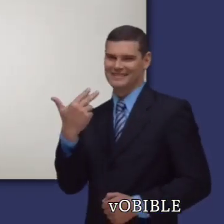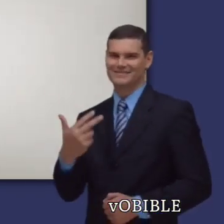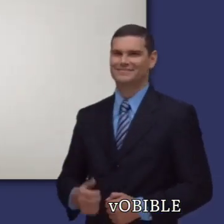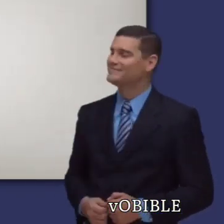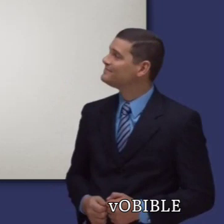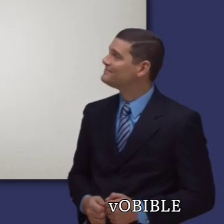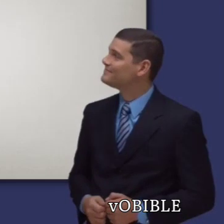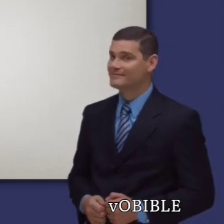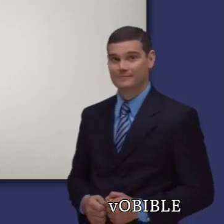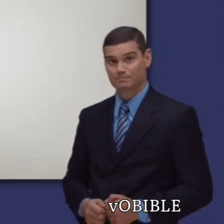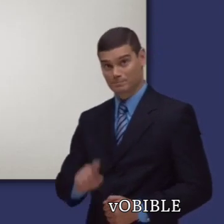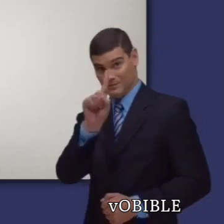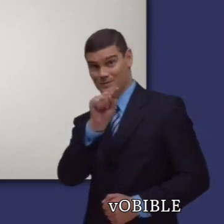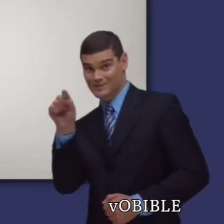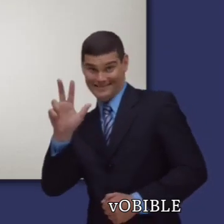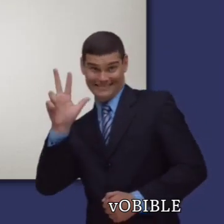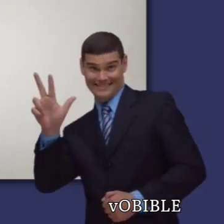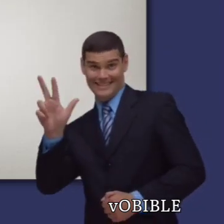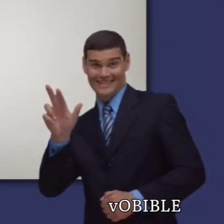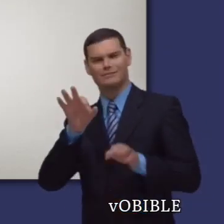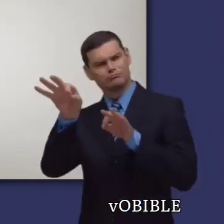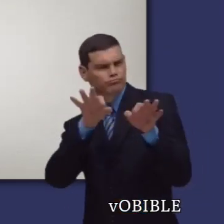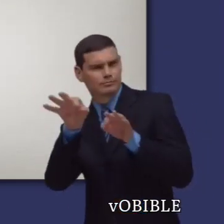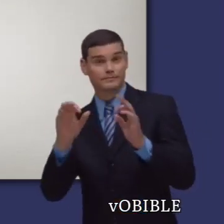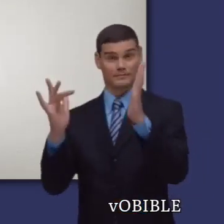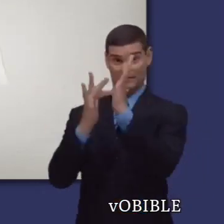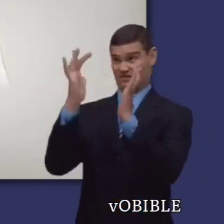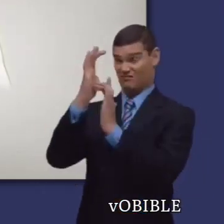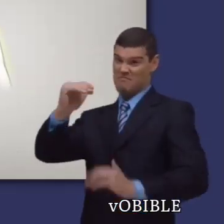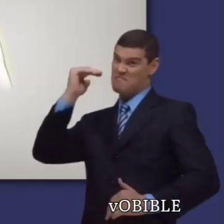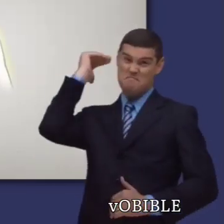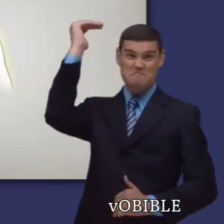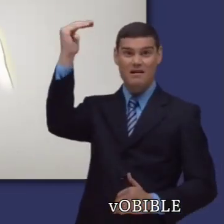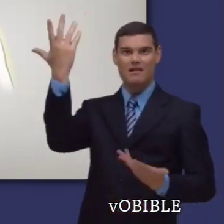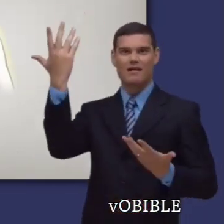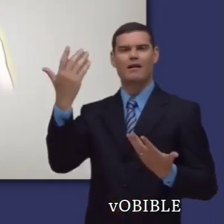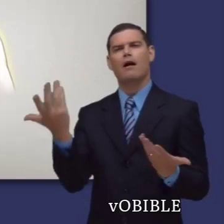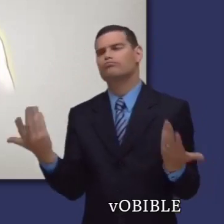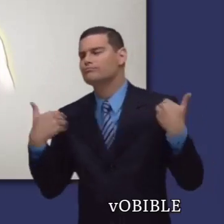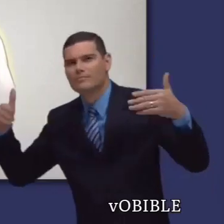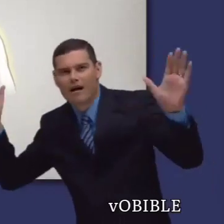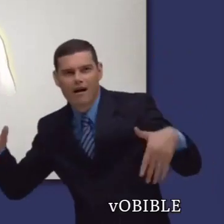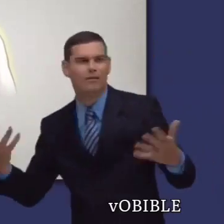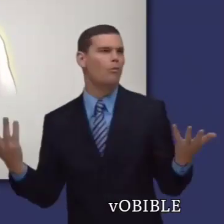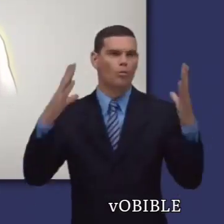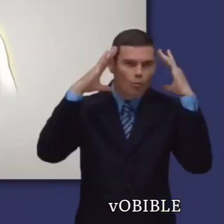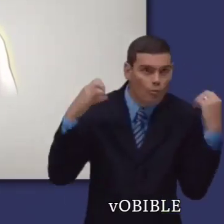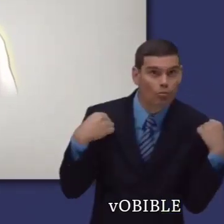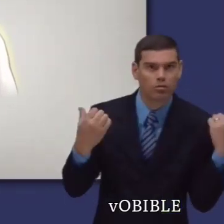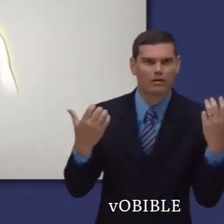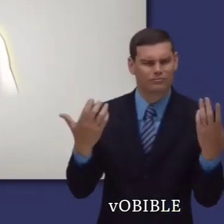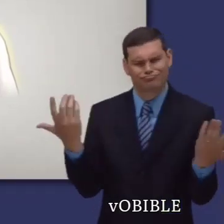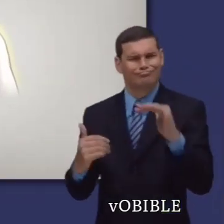tiene 13 capítulos. Los capítulos 1 a 3 establecen el tema de esta carta. En ellos se describe la